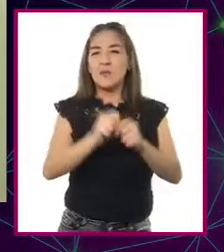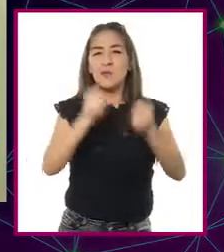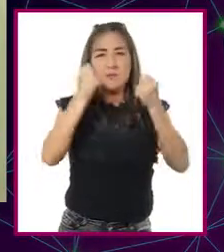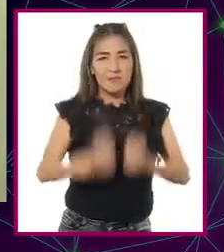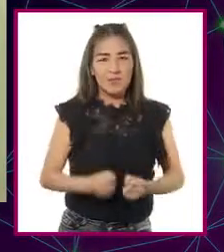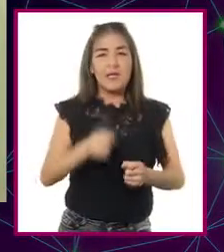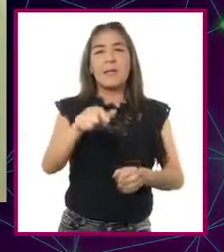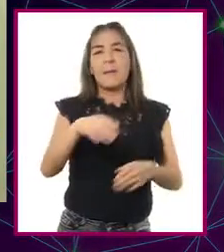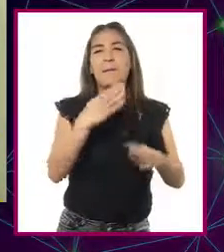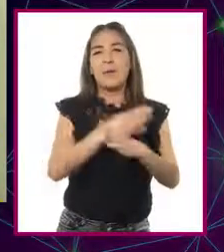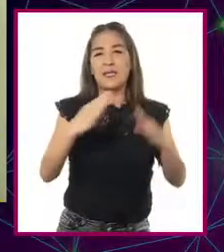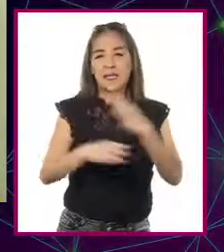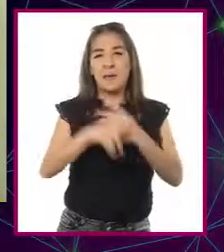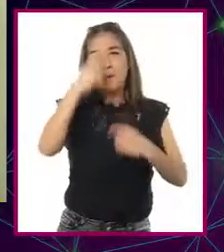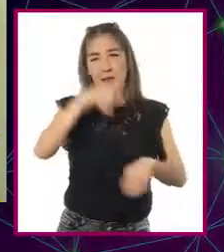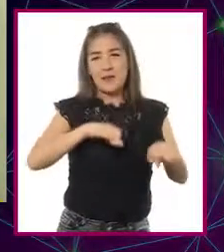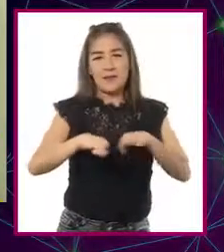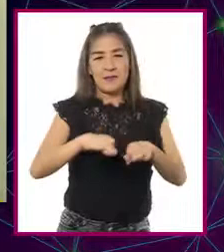trabajo.